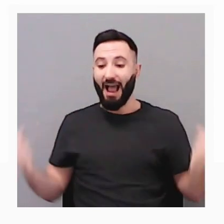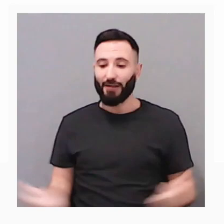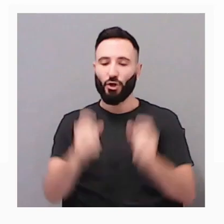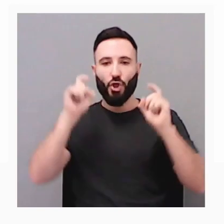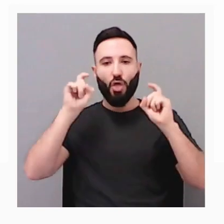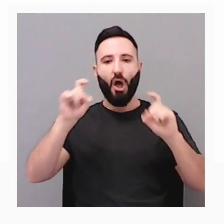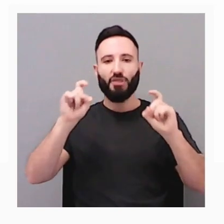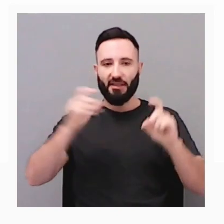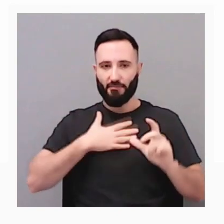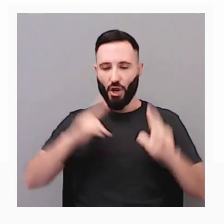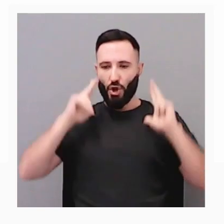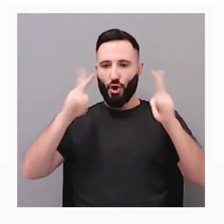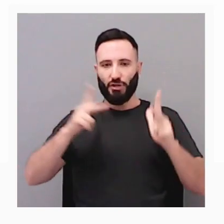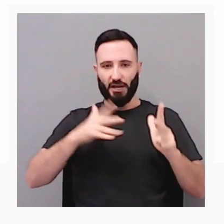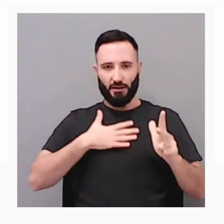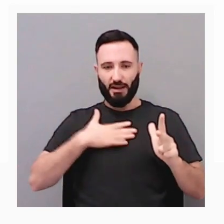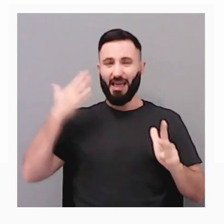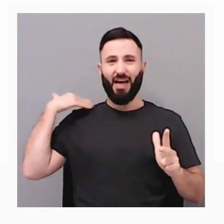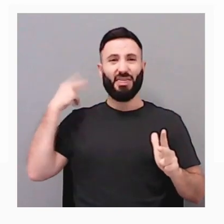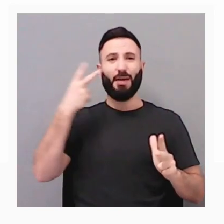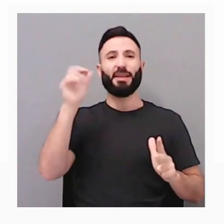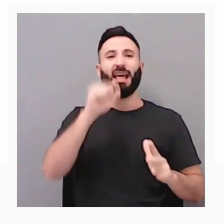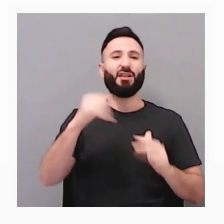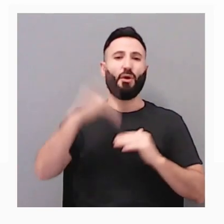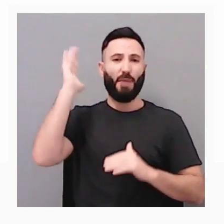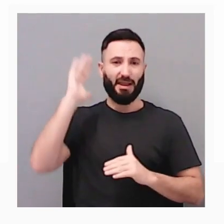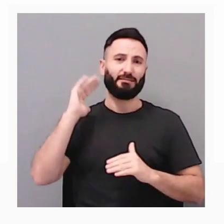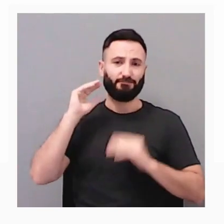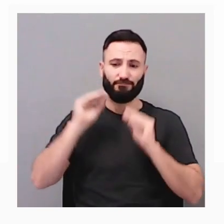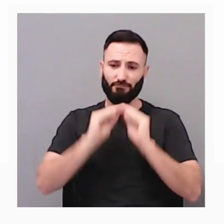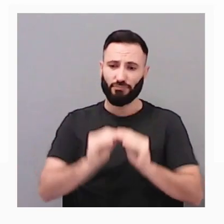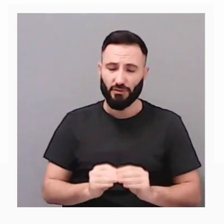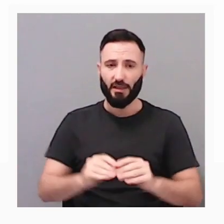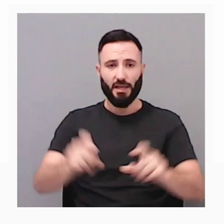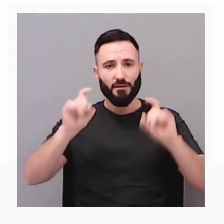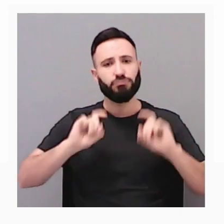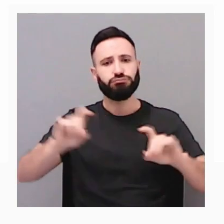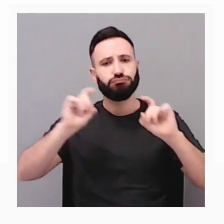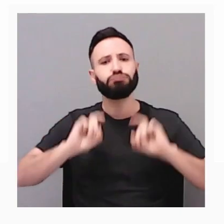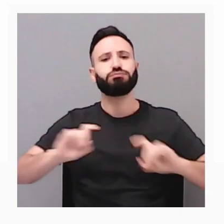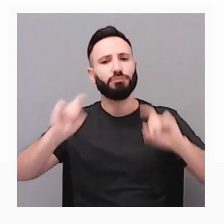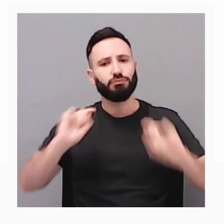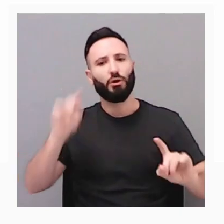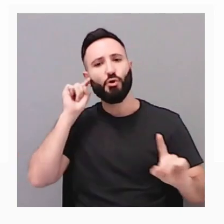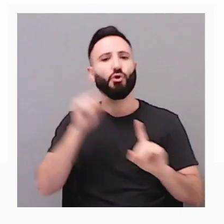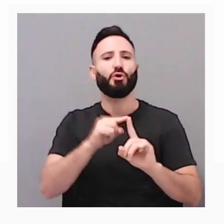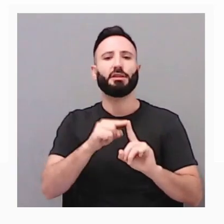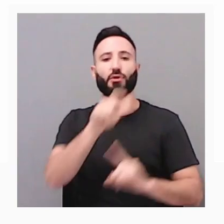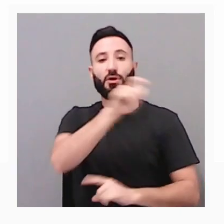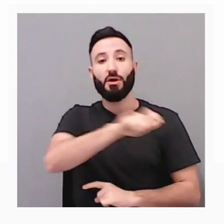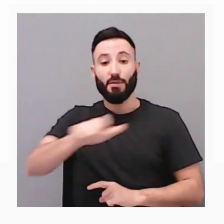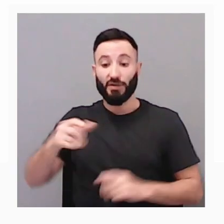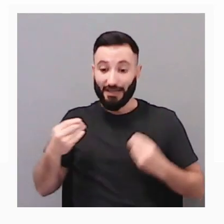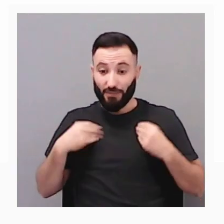desde el Hotel Convento Santo Domingo desde hace ya más de 20 años. Una acción docente encaminada a que la vida de las personas